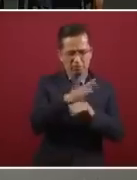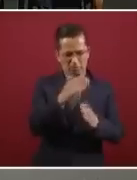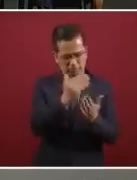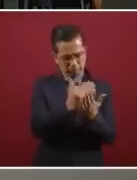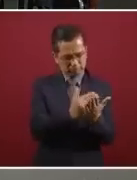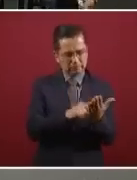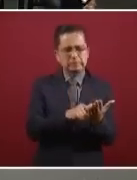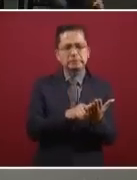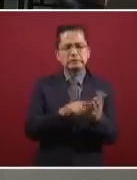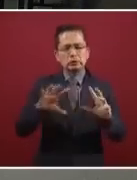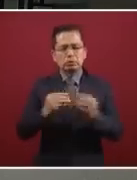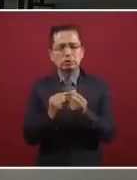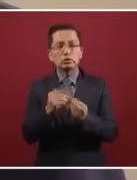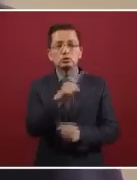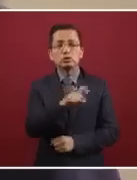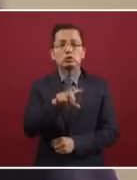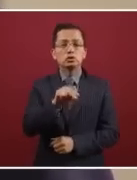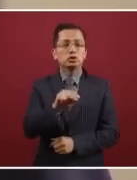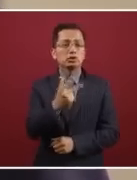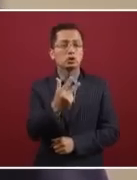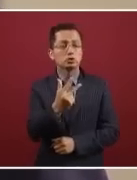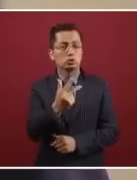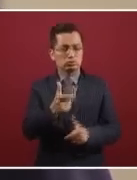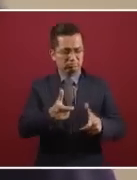158 medallas.